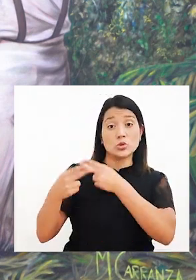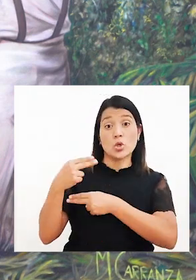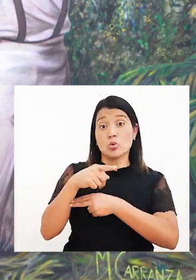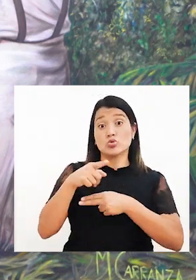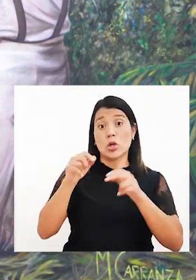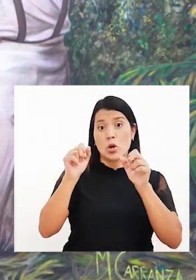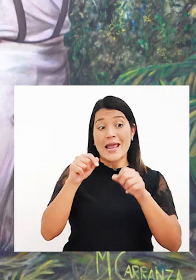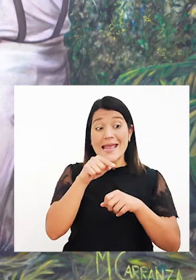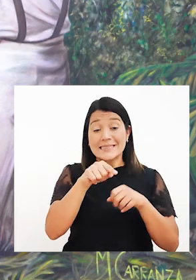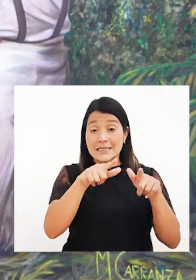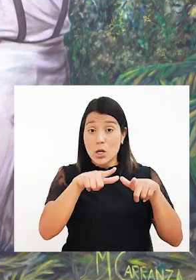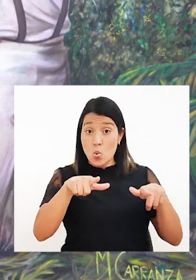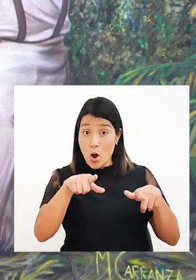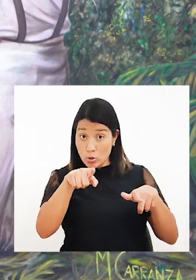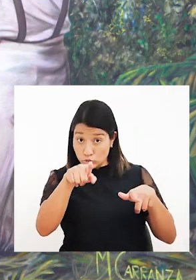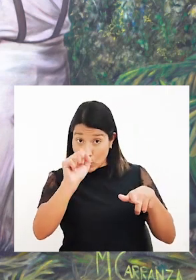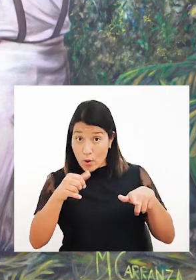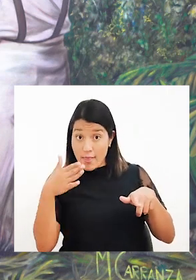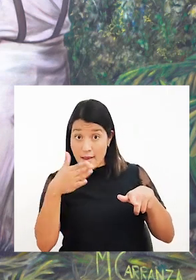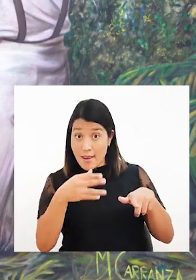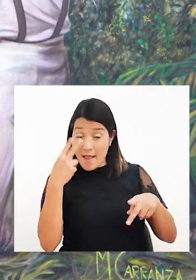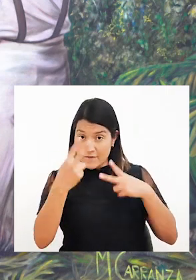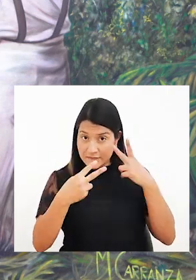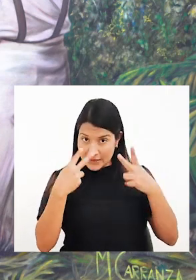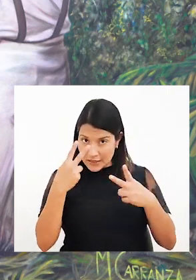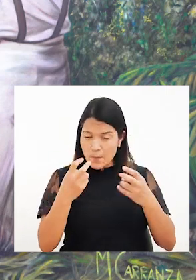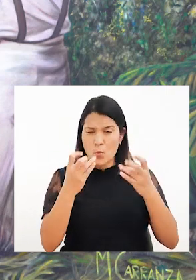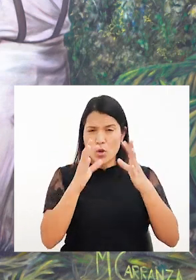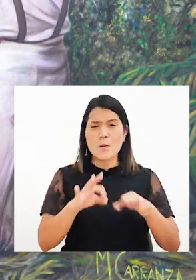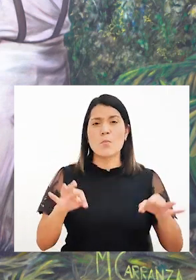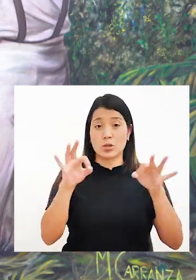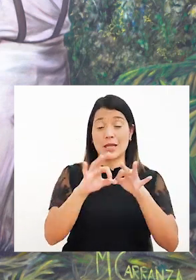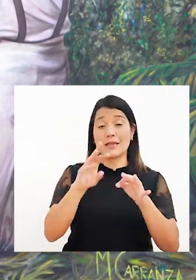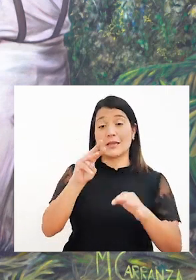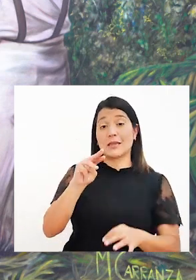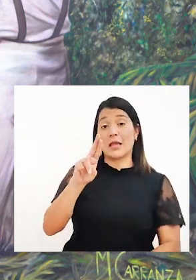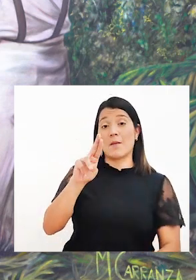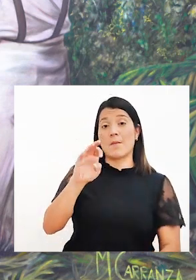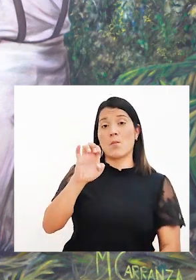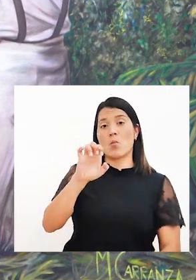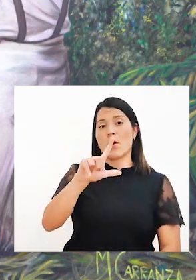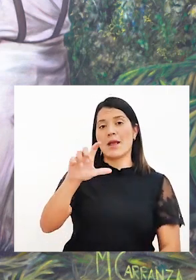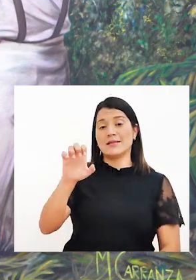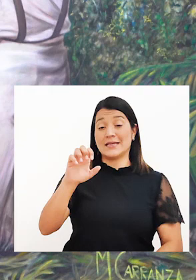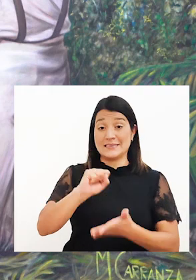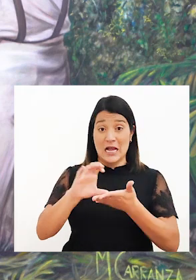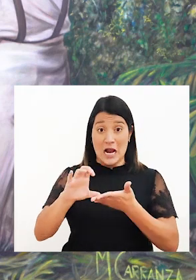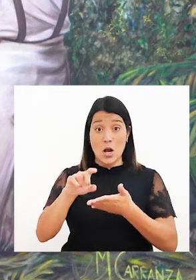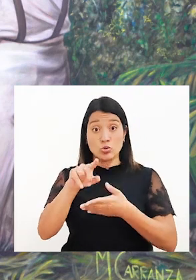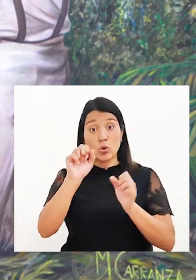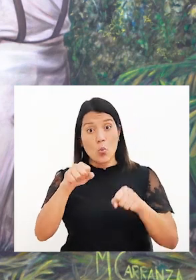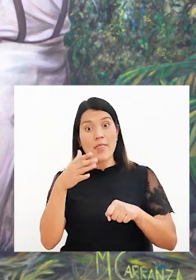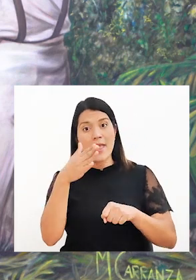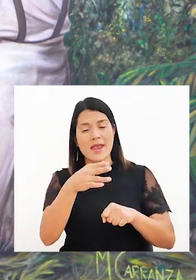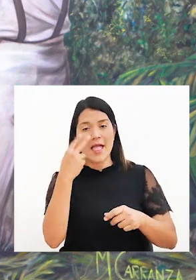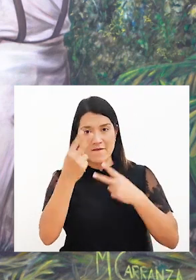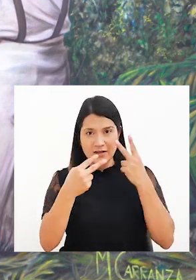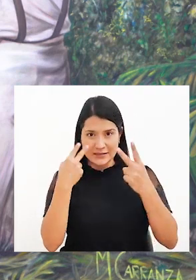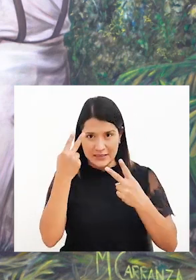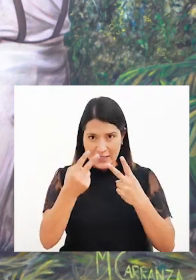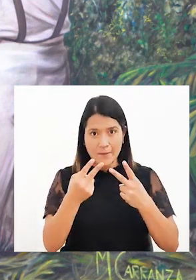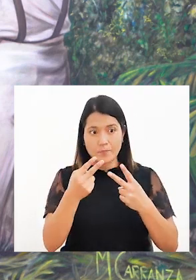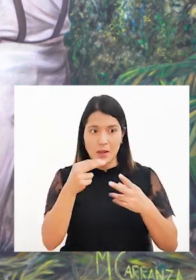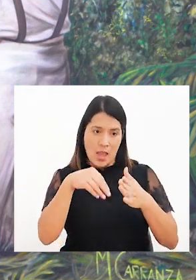se puede visitar, eso también es importante destacarlo, ¿verdad? Que desde Muelle de San Carlos se puede hacer una visita a través de del propio